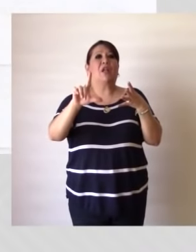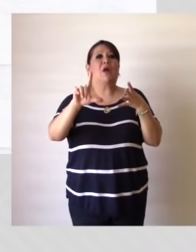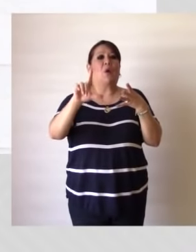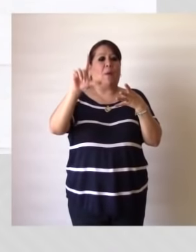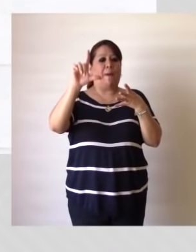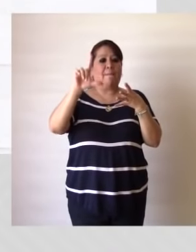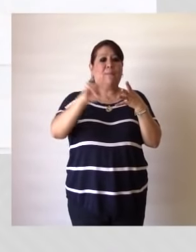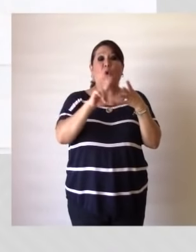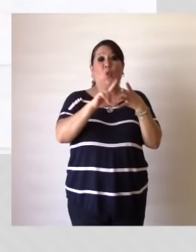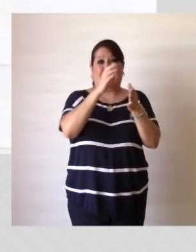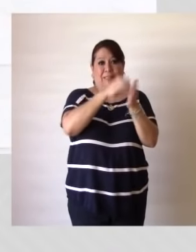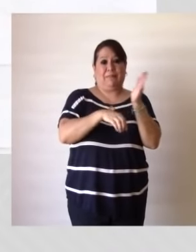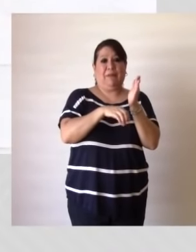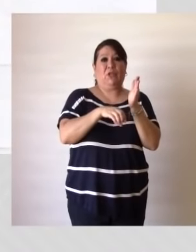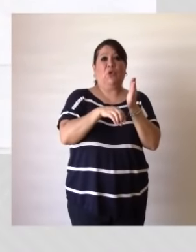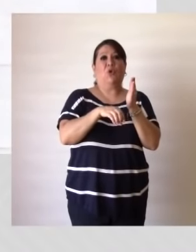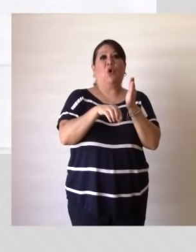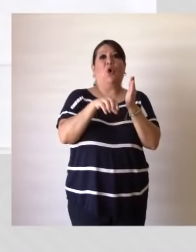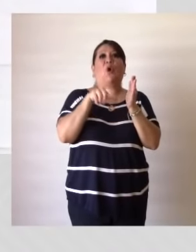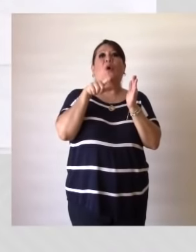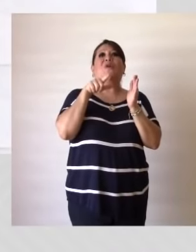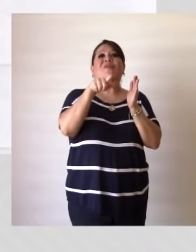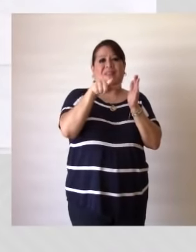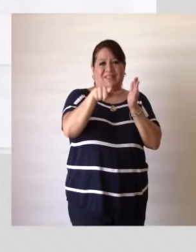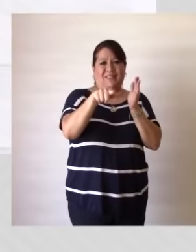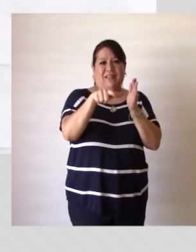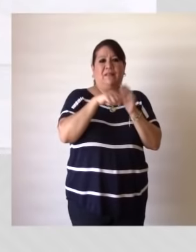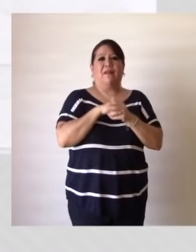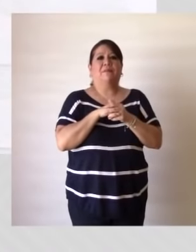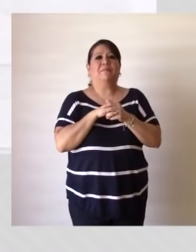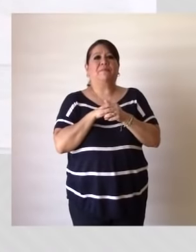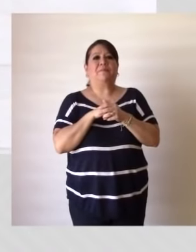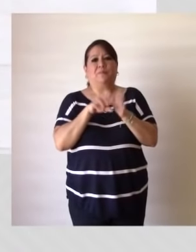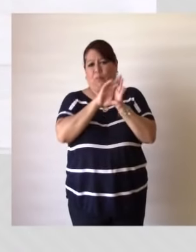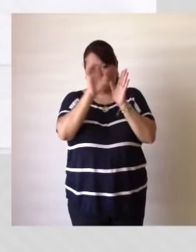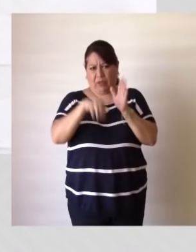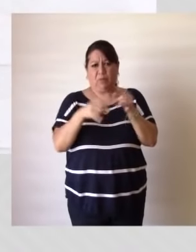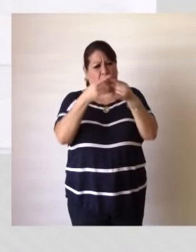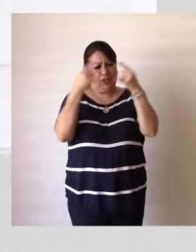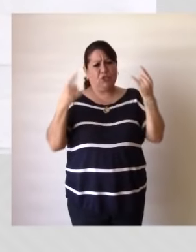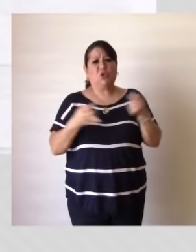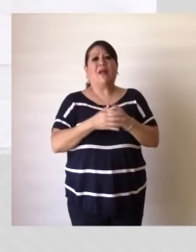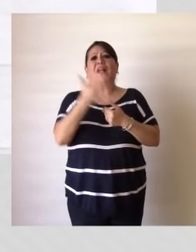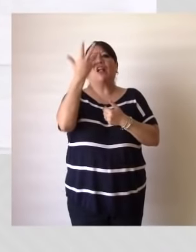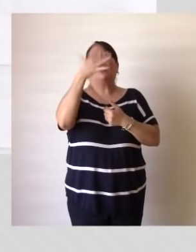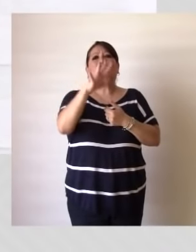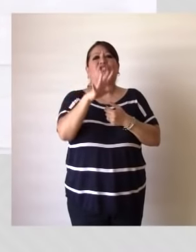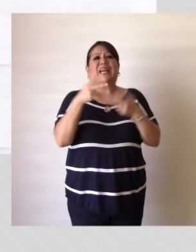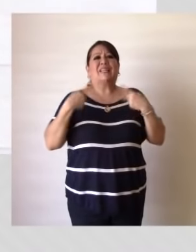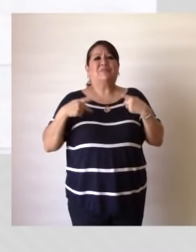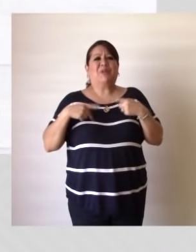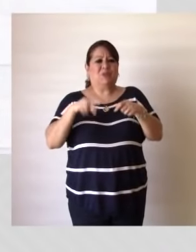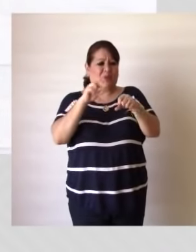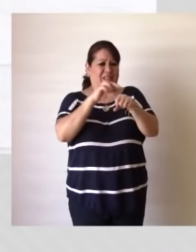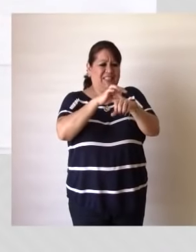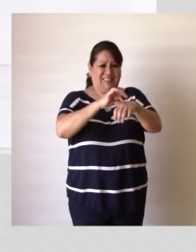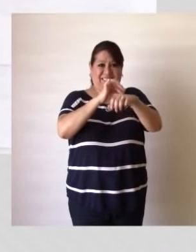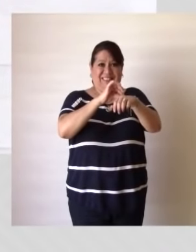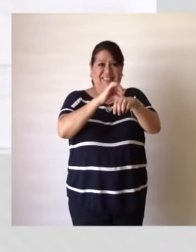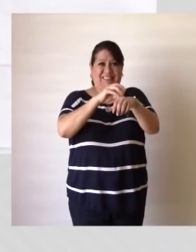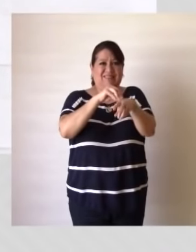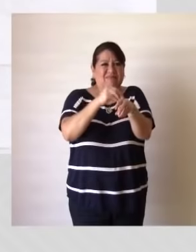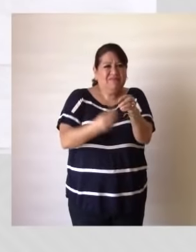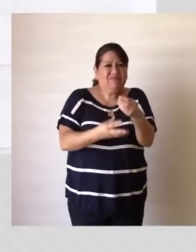los recuerdas una situación en la que diez hombres fueron sanados de lepra